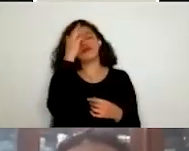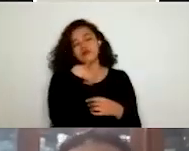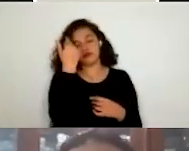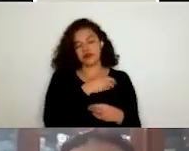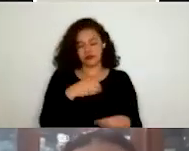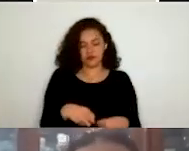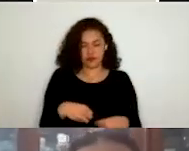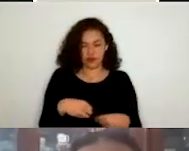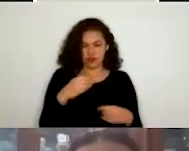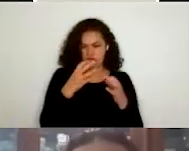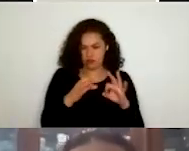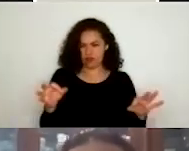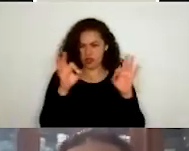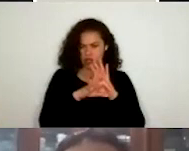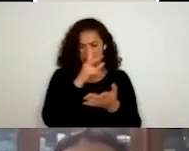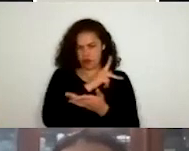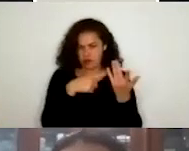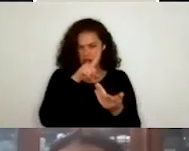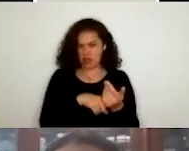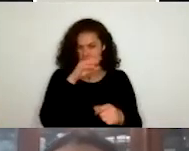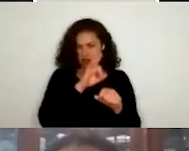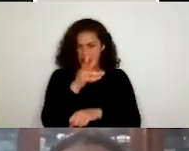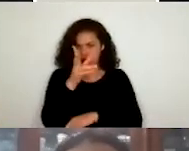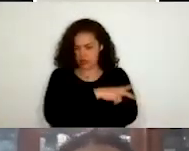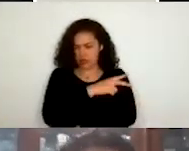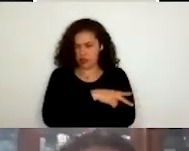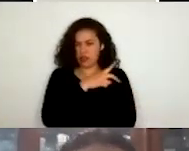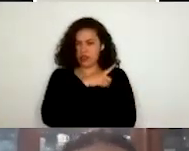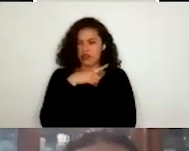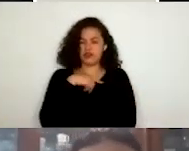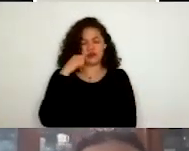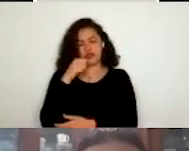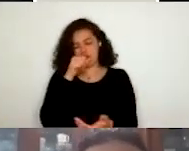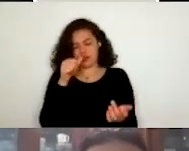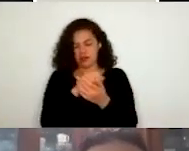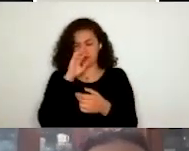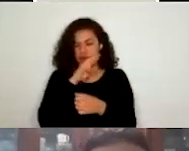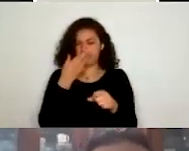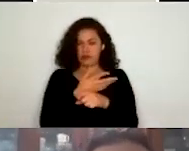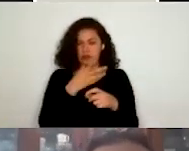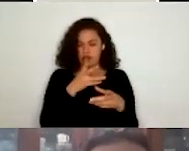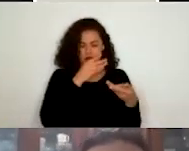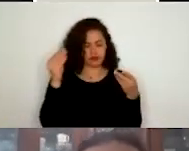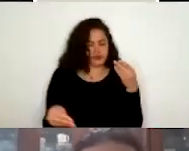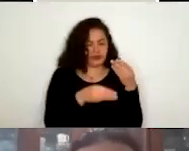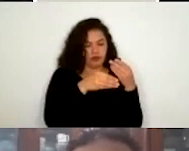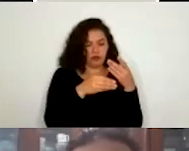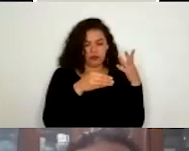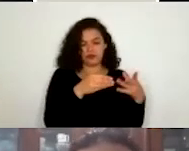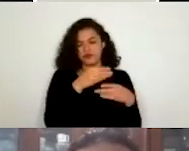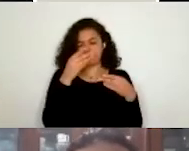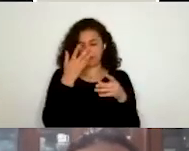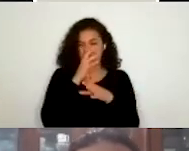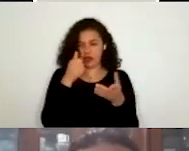de protección civil deben de estar siempre acompañados por la carta de responsabilidad y por la carta de